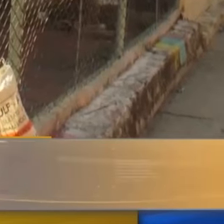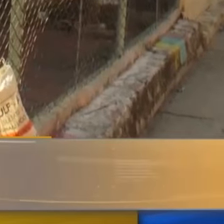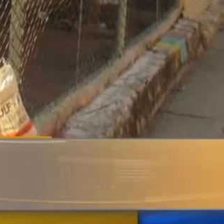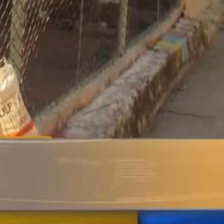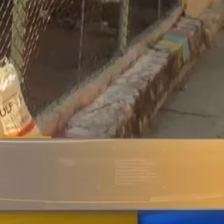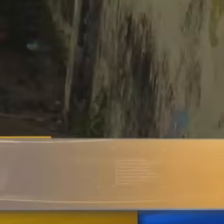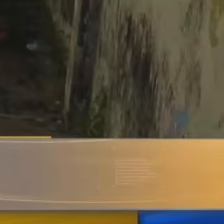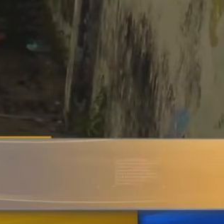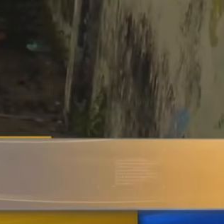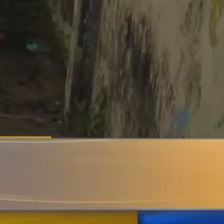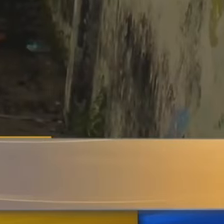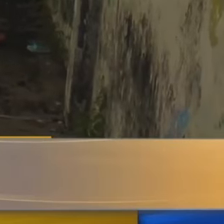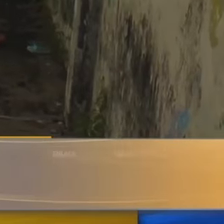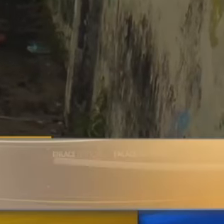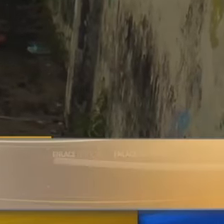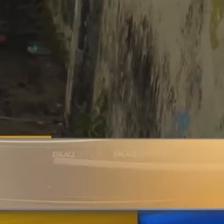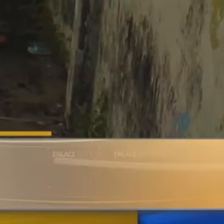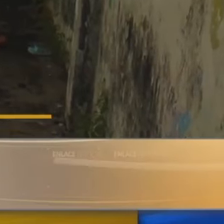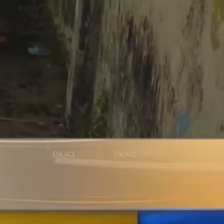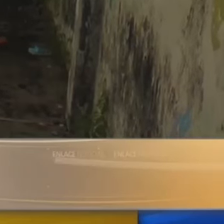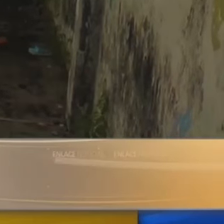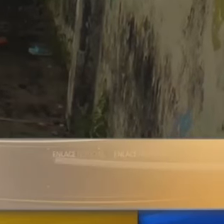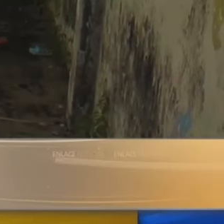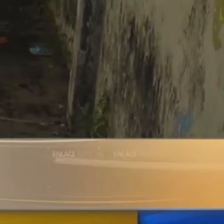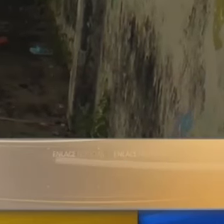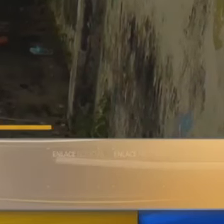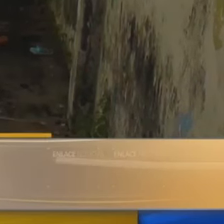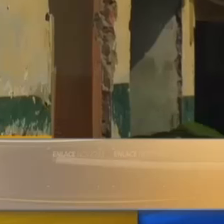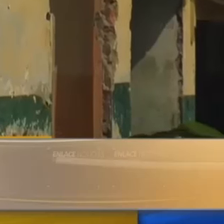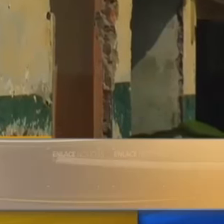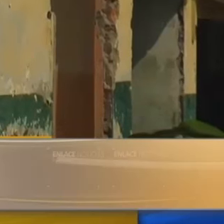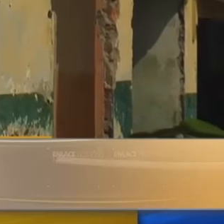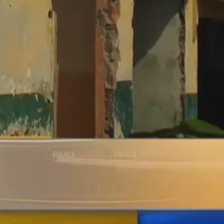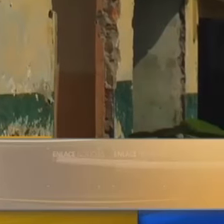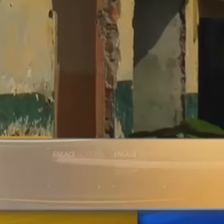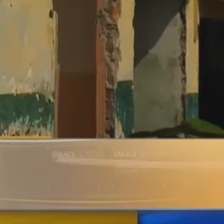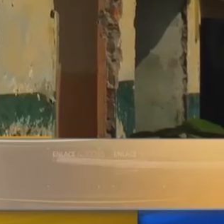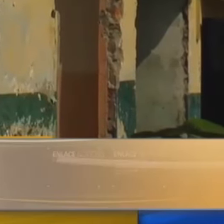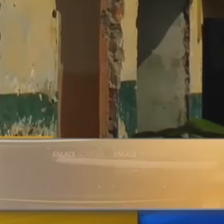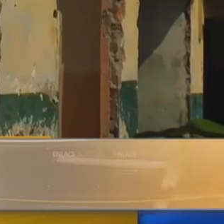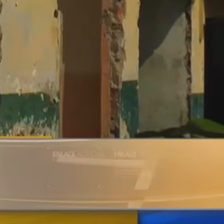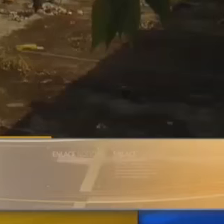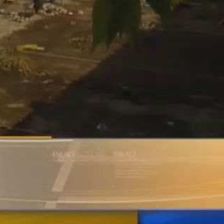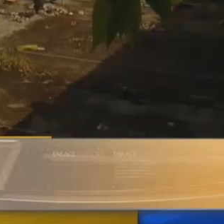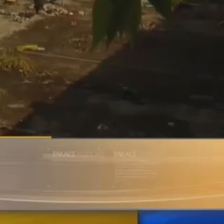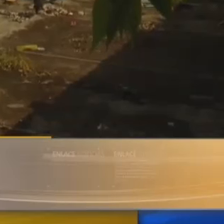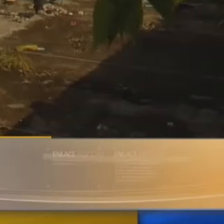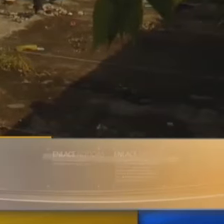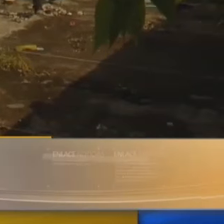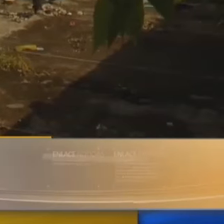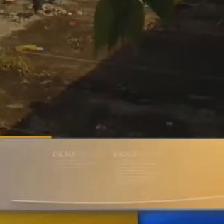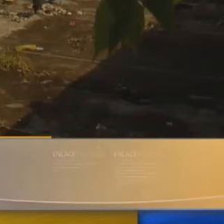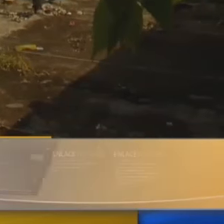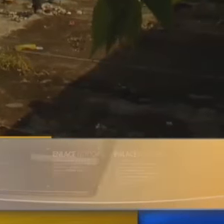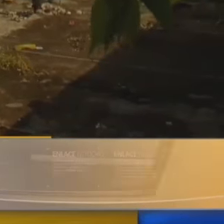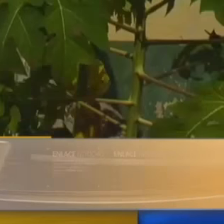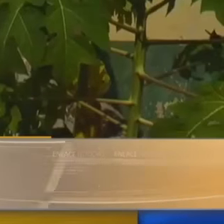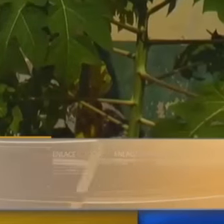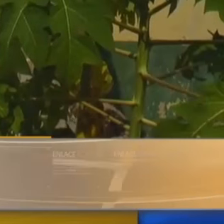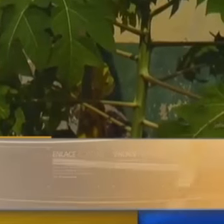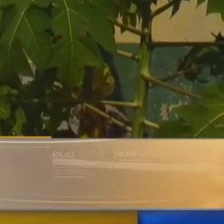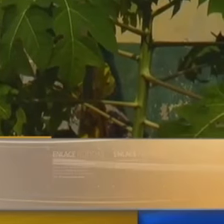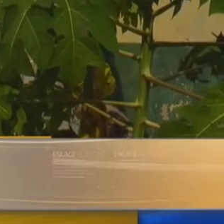Comunidad del barrio San José Obrero, al nororiente de la ciudad, denuncia el estado de abandono en que se encuentra lo que alguna vez fue la escuela Kiwanis. Su sede del colegio Camilo